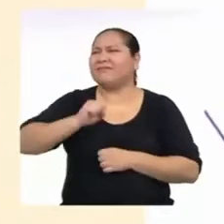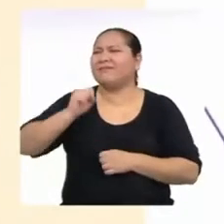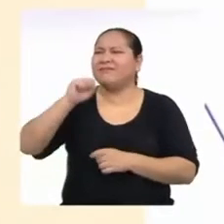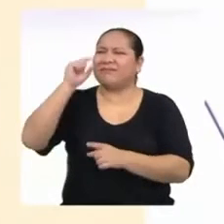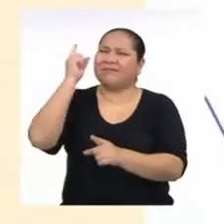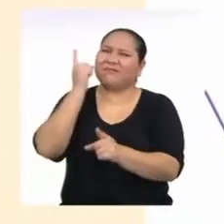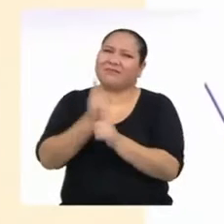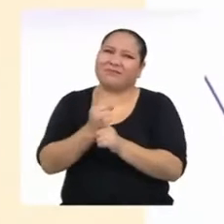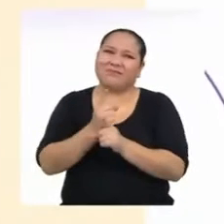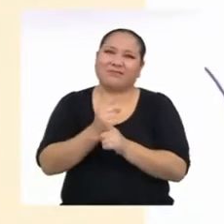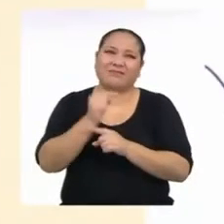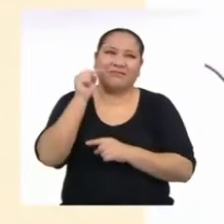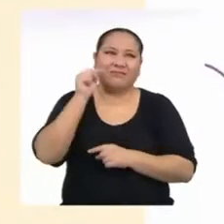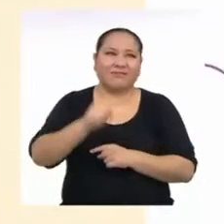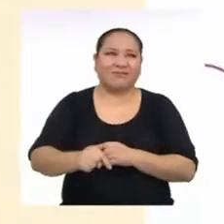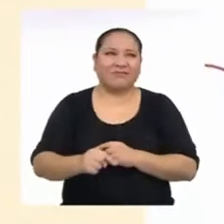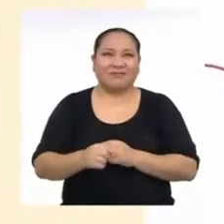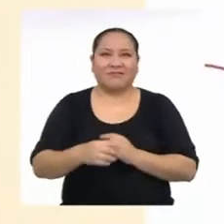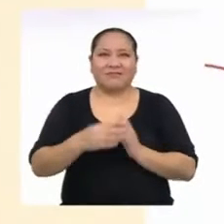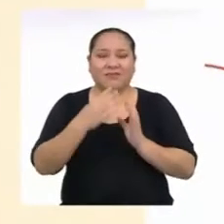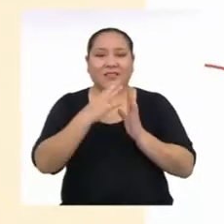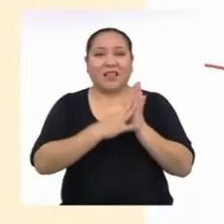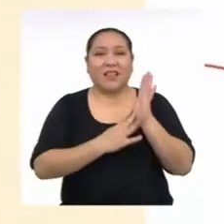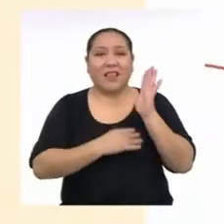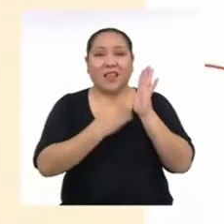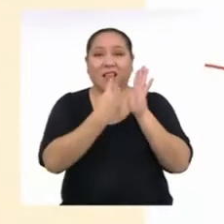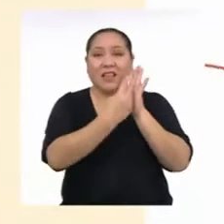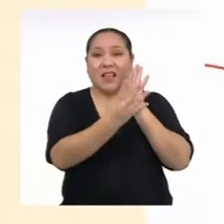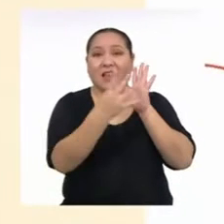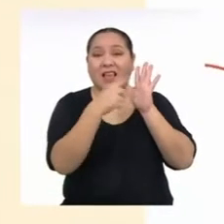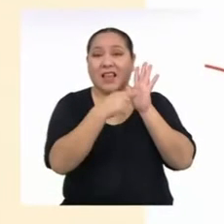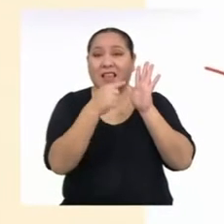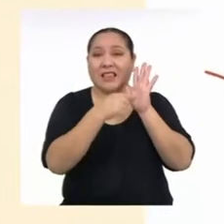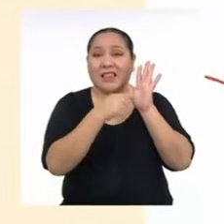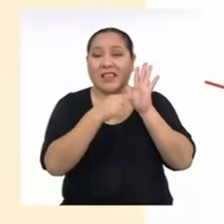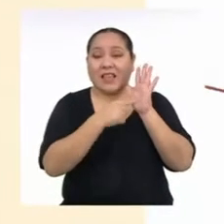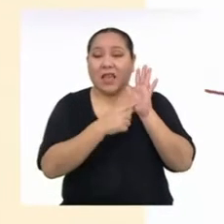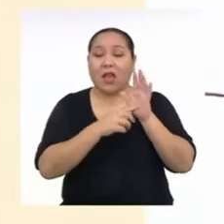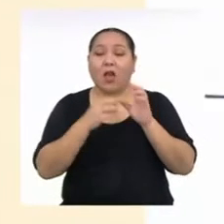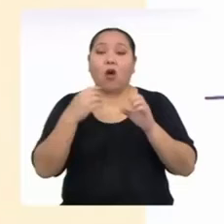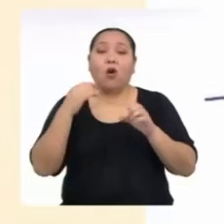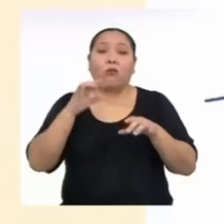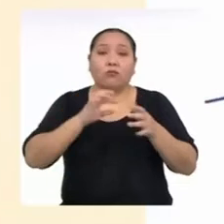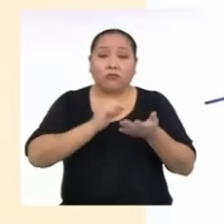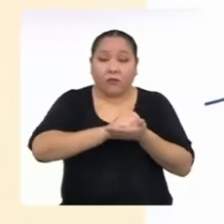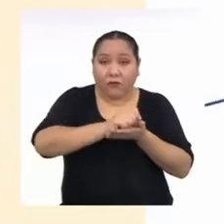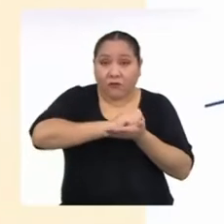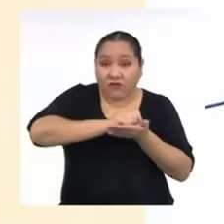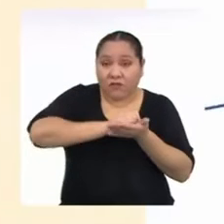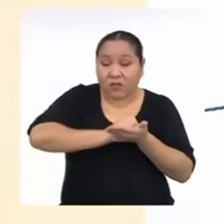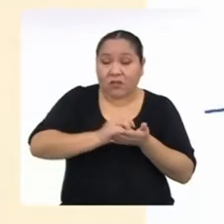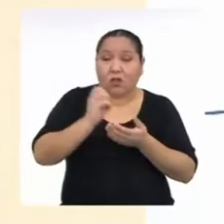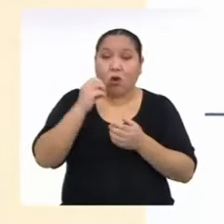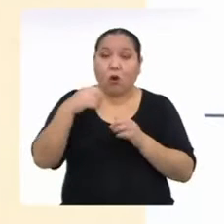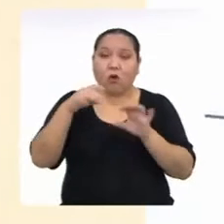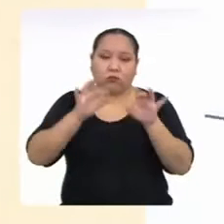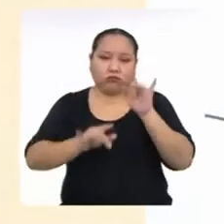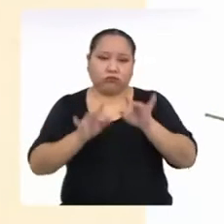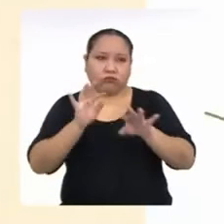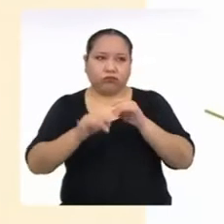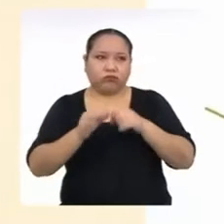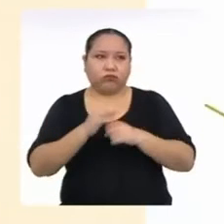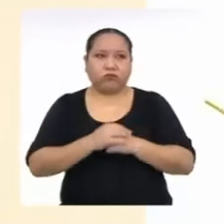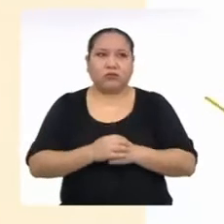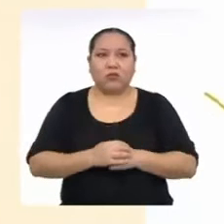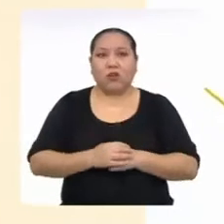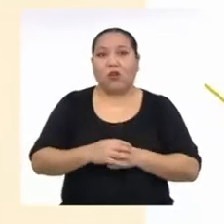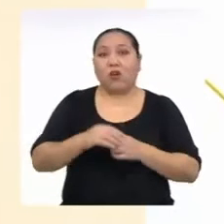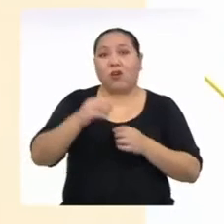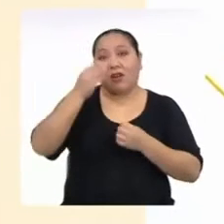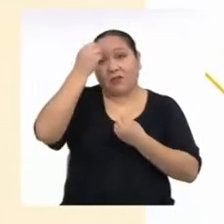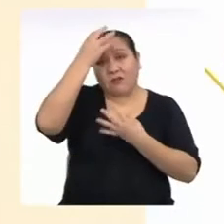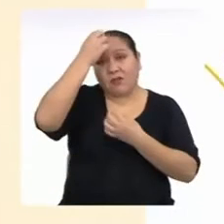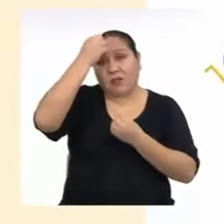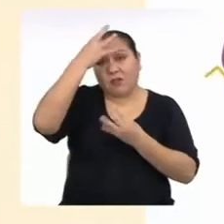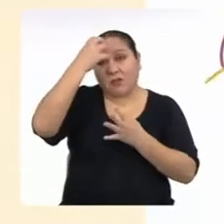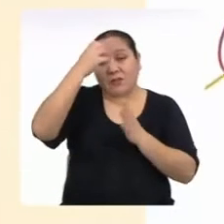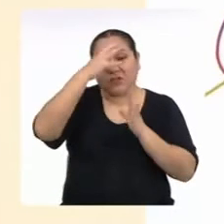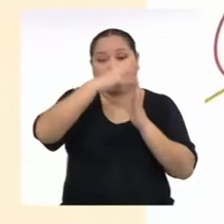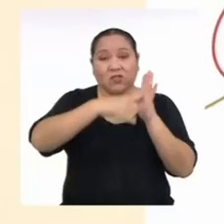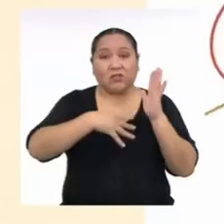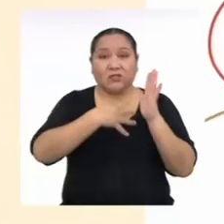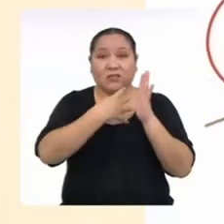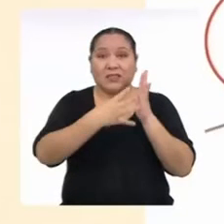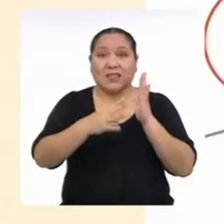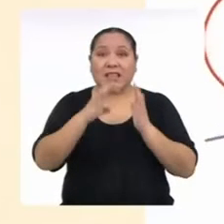¡Claro! Tendremos una cartilla digital o física con gráficos estadísticos, interpretaciones y conclusiones sobre